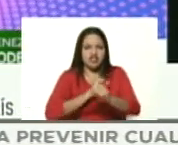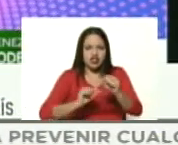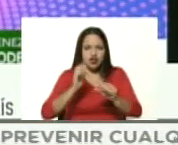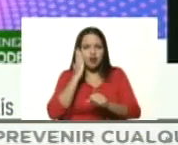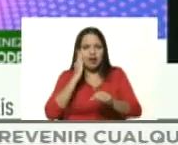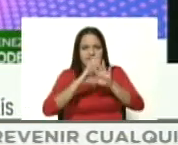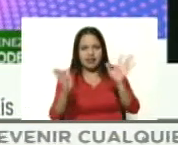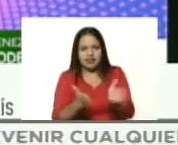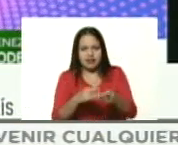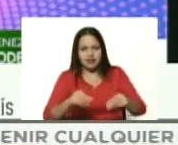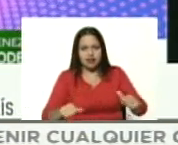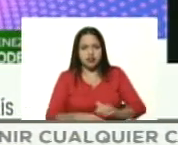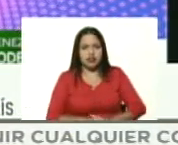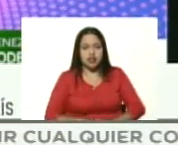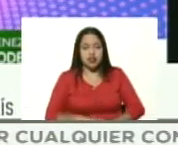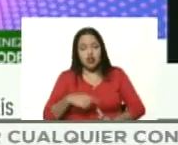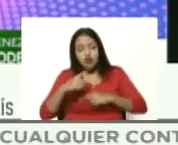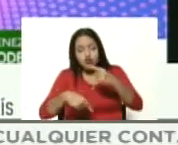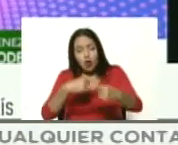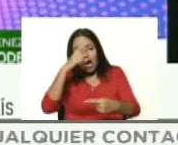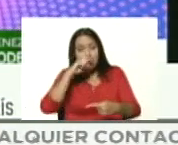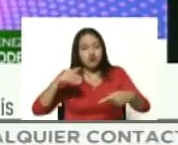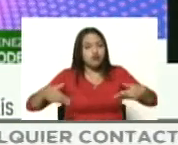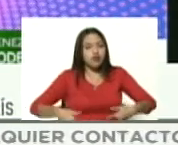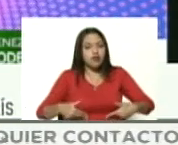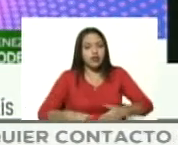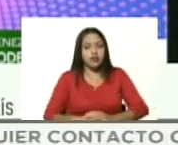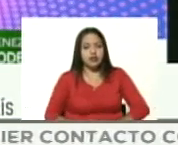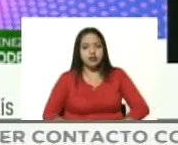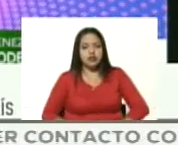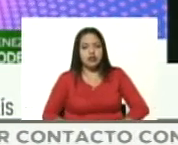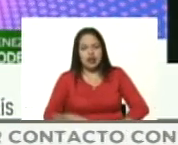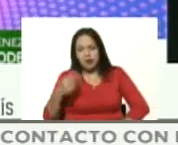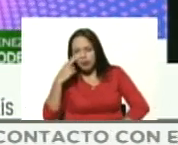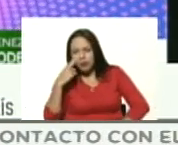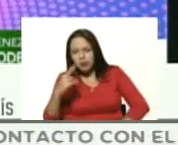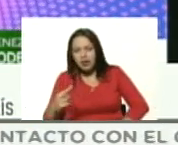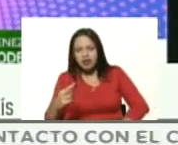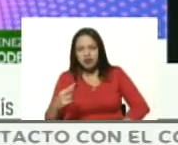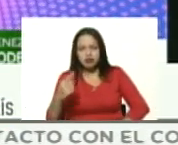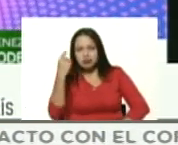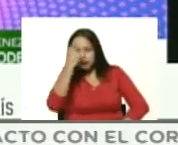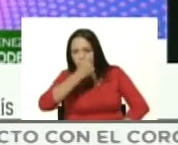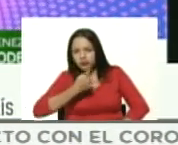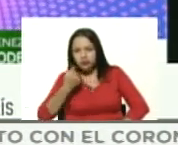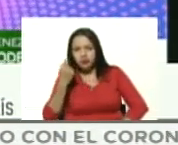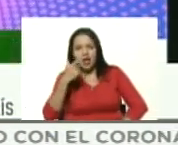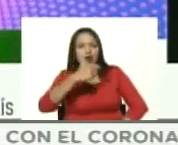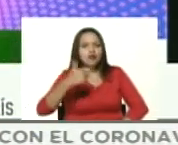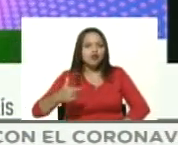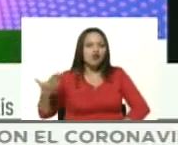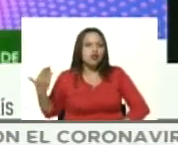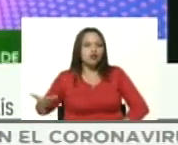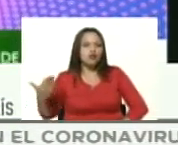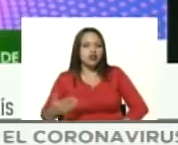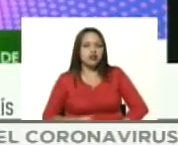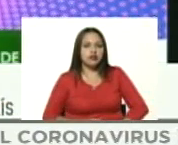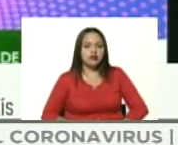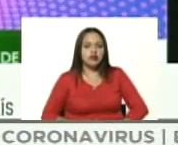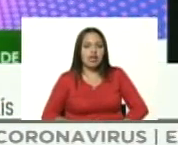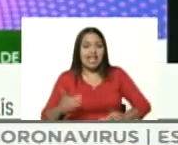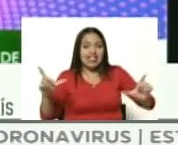estos años de lucha, viendo el rostro de tanta gente valiosa, por Telesur hemos